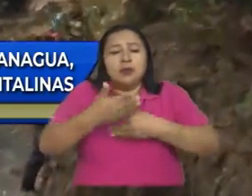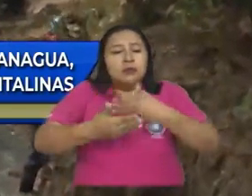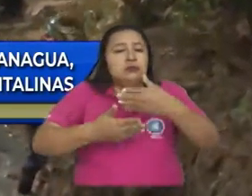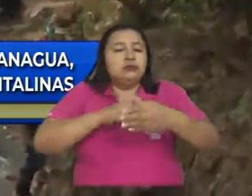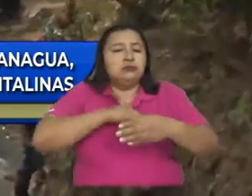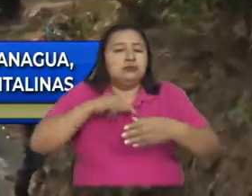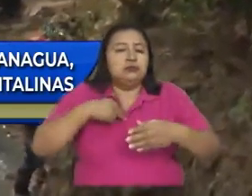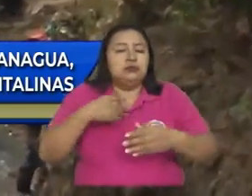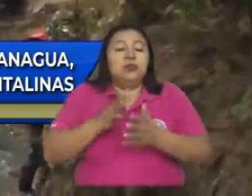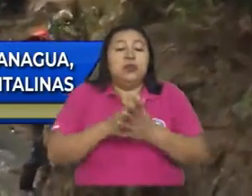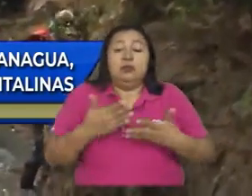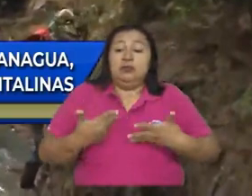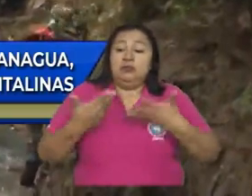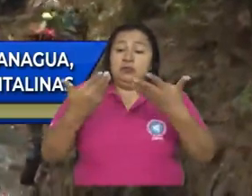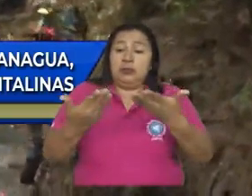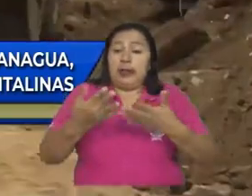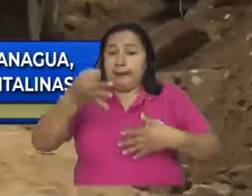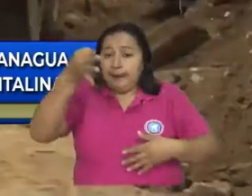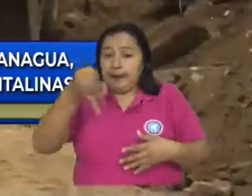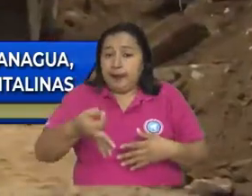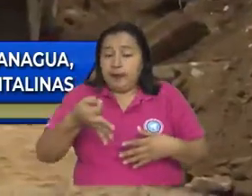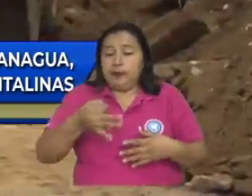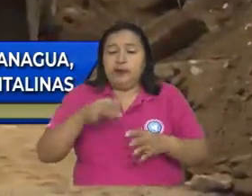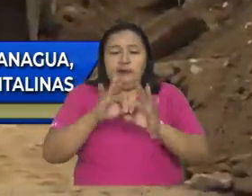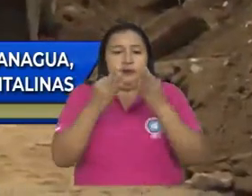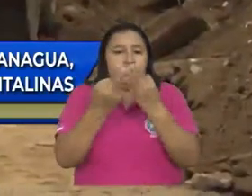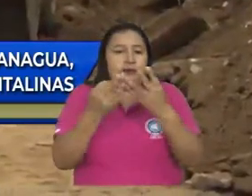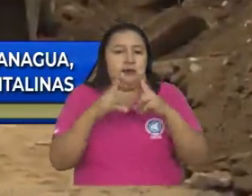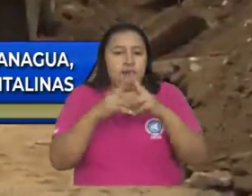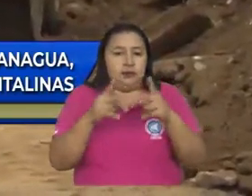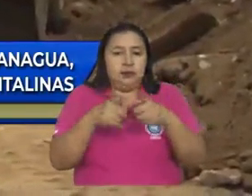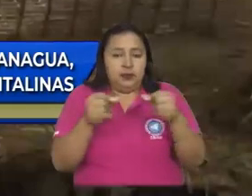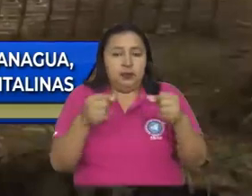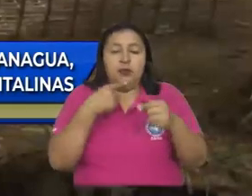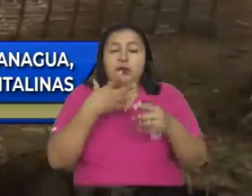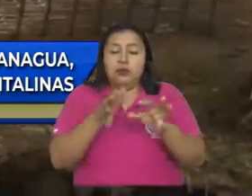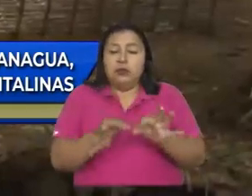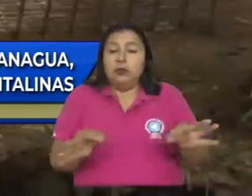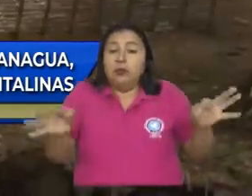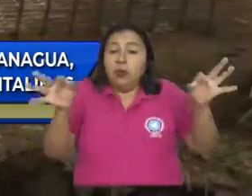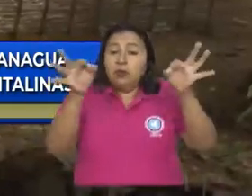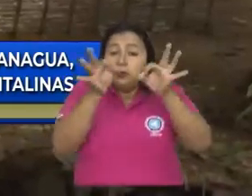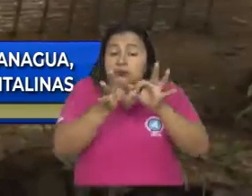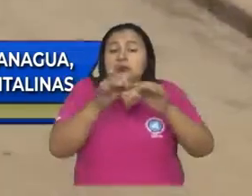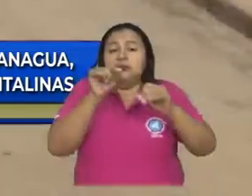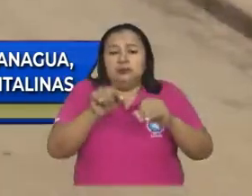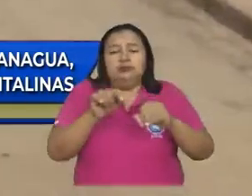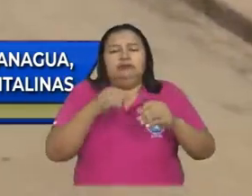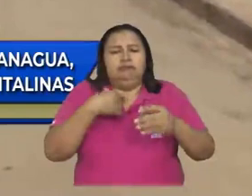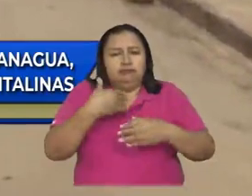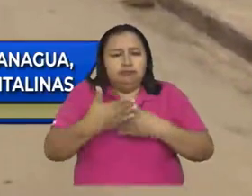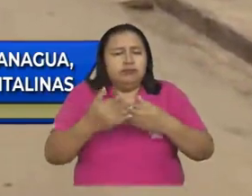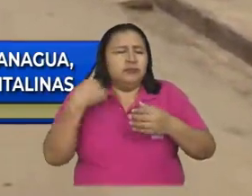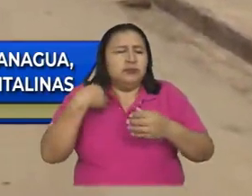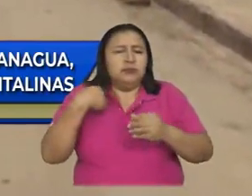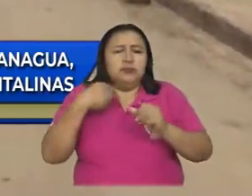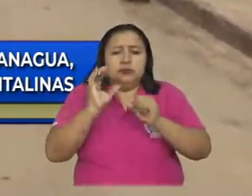nosotros a traerle bienestar y seguridad a las familias. Por eso nosotros es importantísimo ir cada